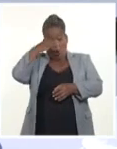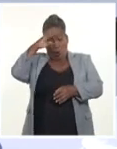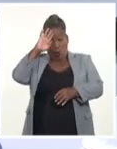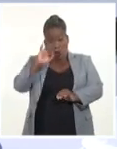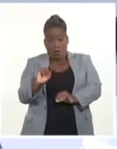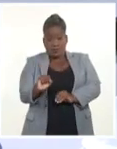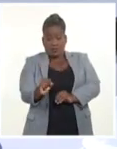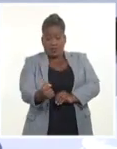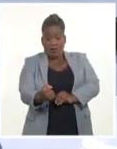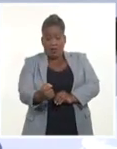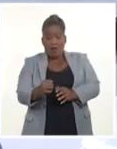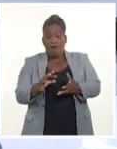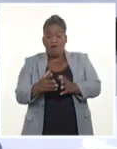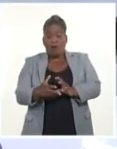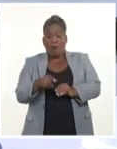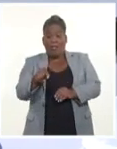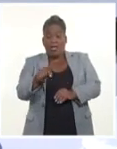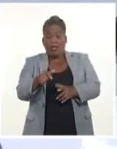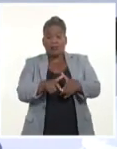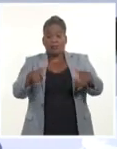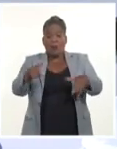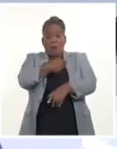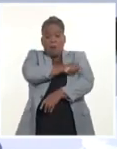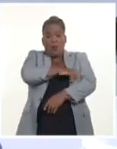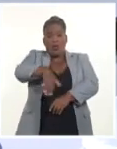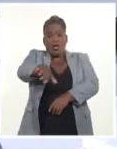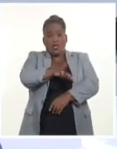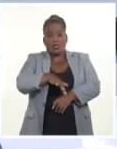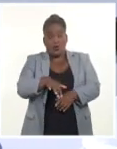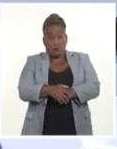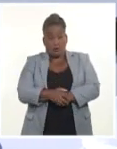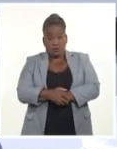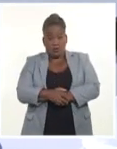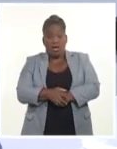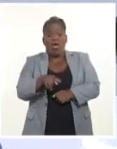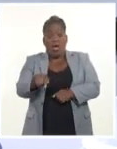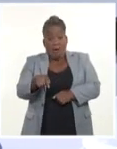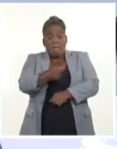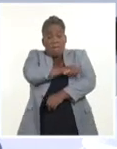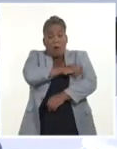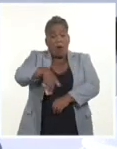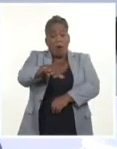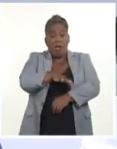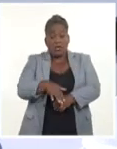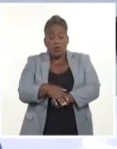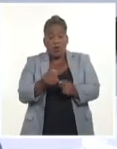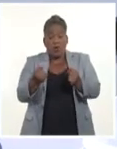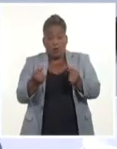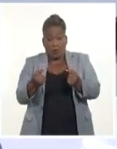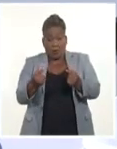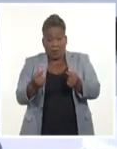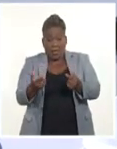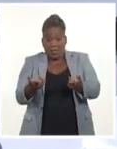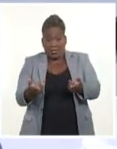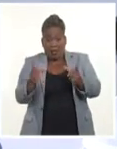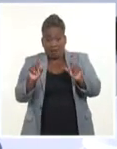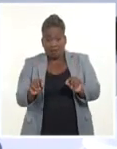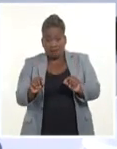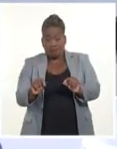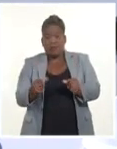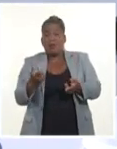exigencias de la dinámica demográfica. Cada vez menos población económicamente activa para sostener más población económicamente no